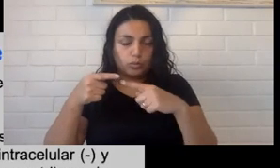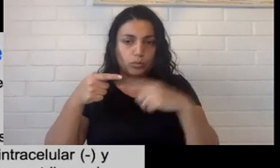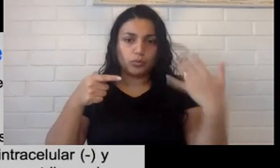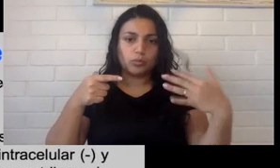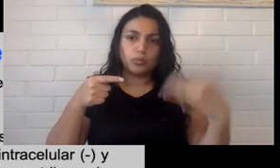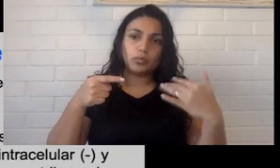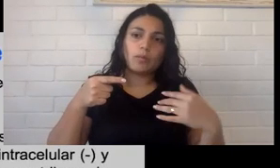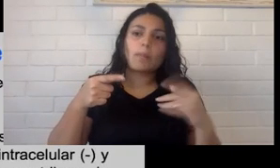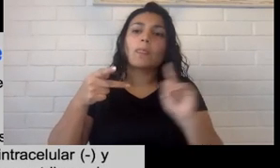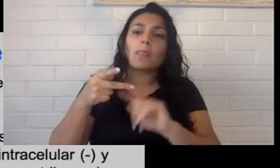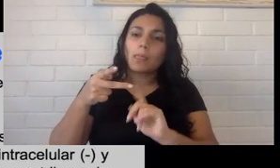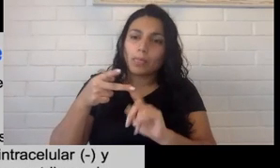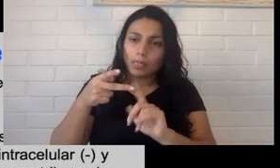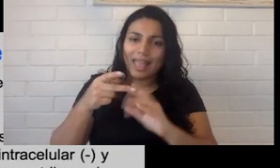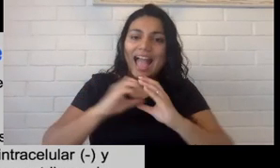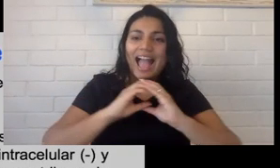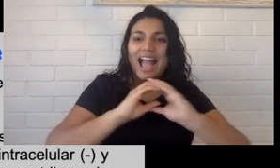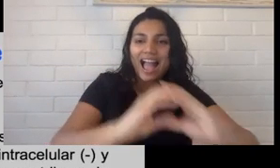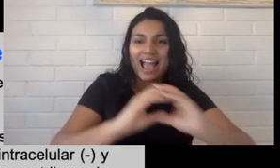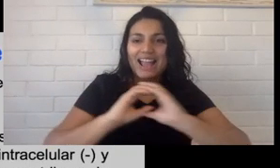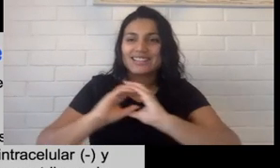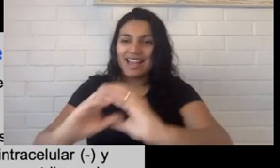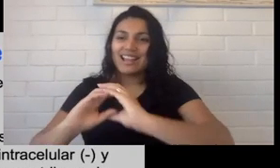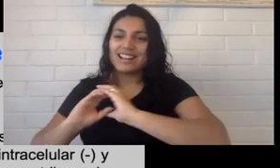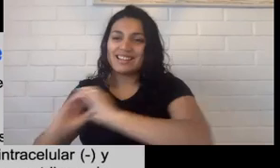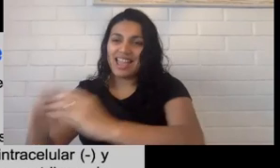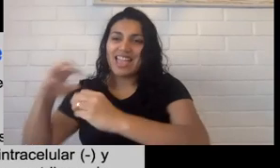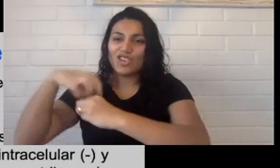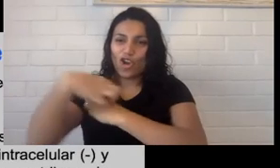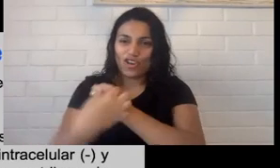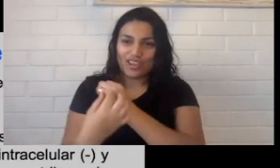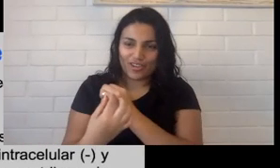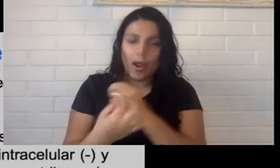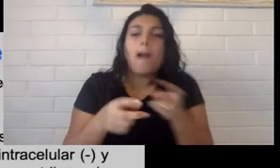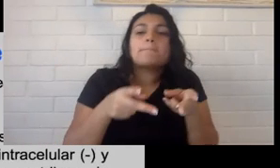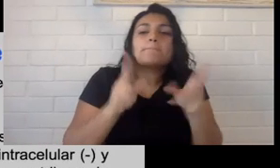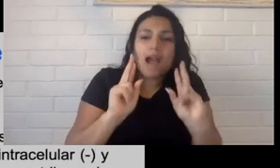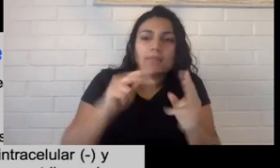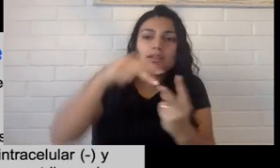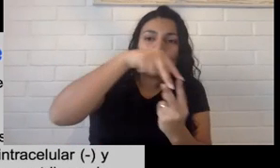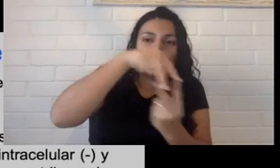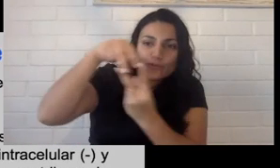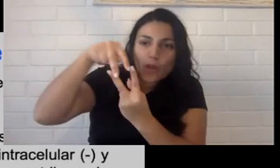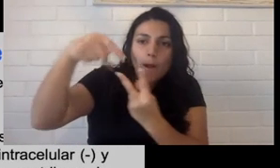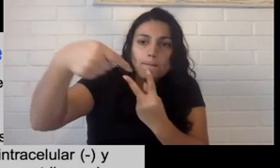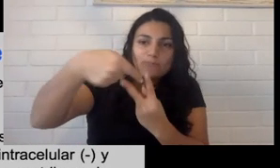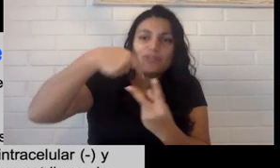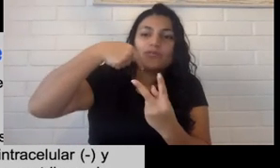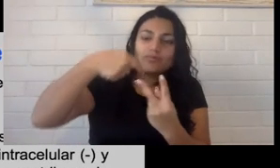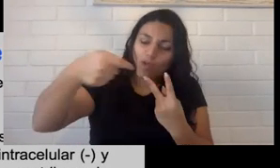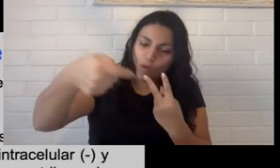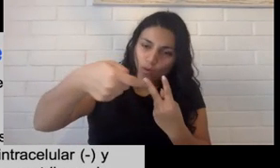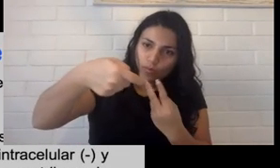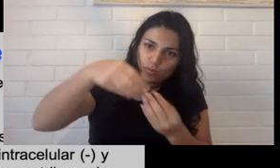tenemos los canales iónicos que aquí están presentes, que permiten permeabilidad de